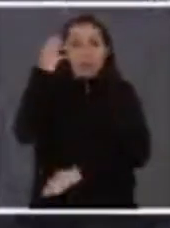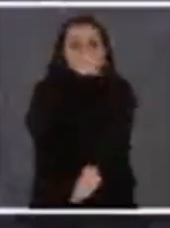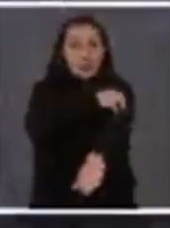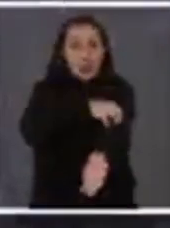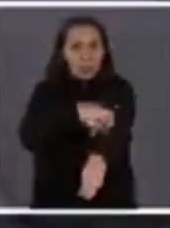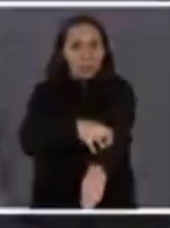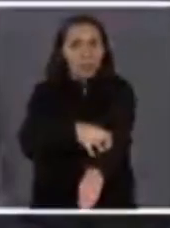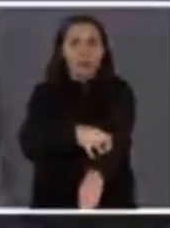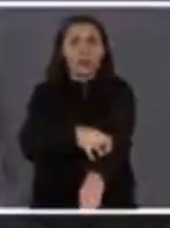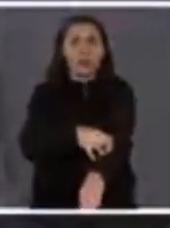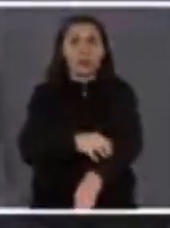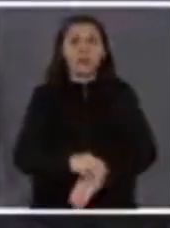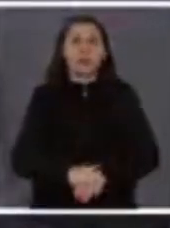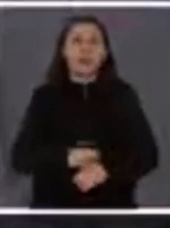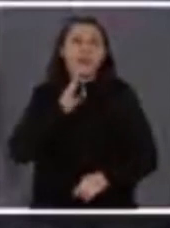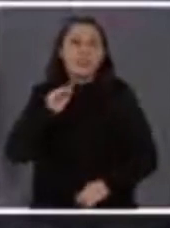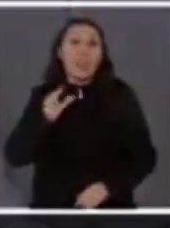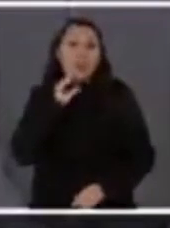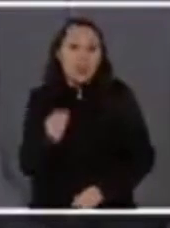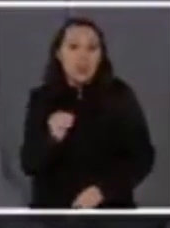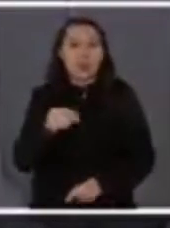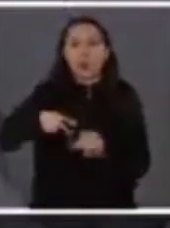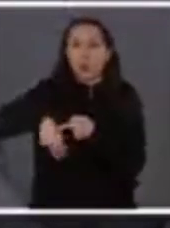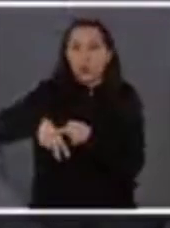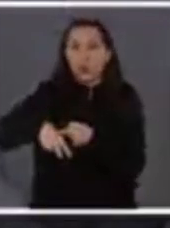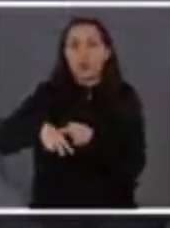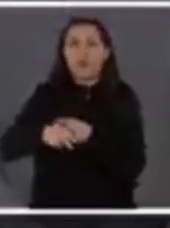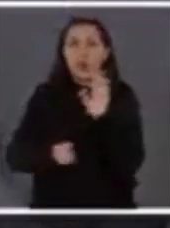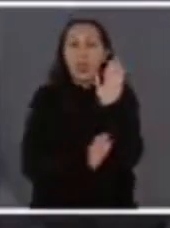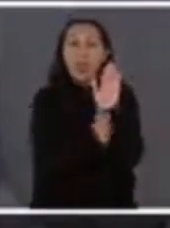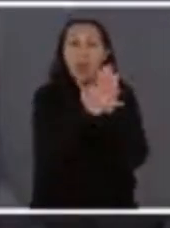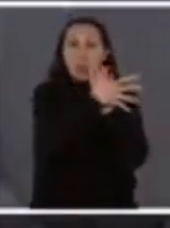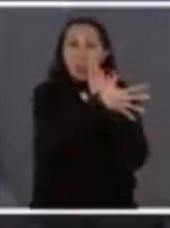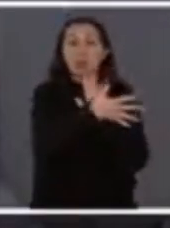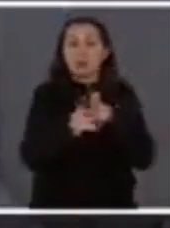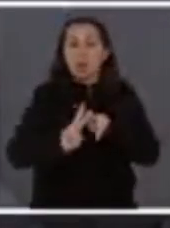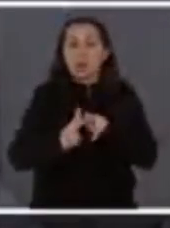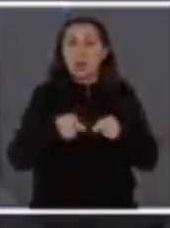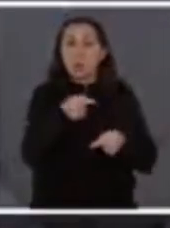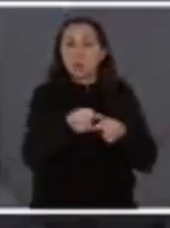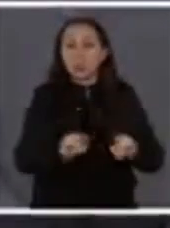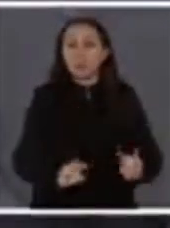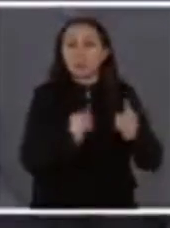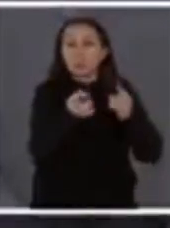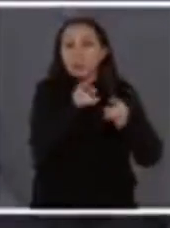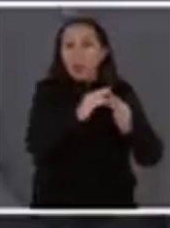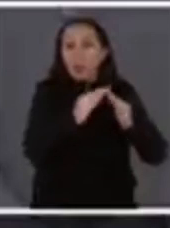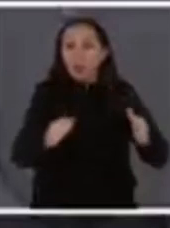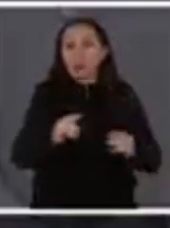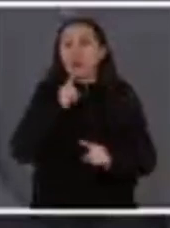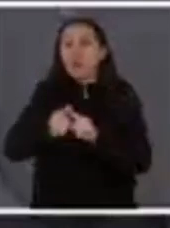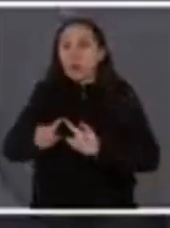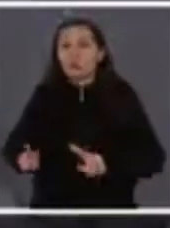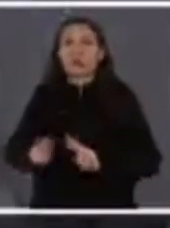regiones de Biobío, de Ñuble y de la Araucanía, desarrollamos, además del proceso de reconstrucción de viviendas, lo que llamamos